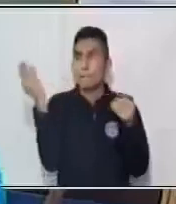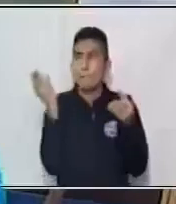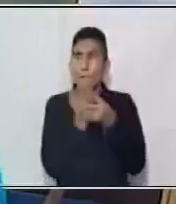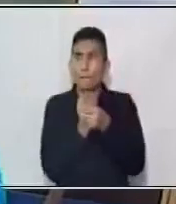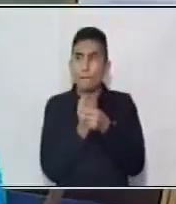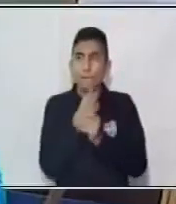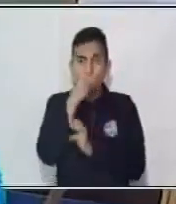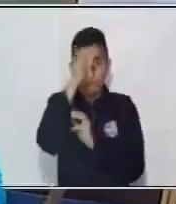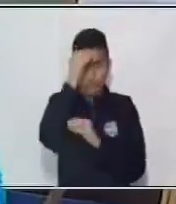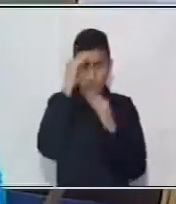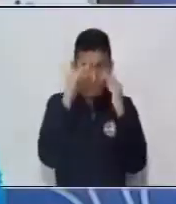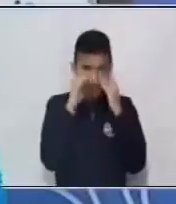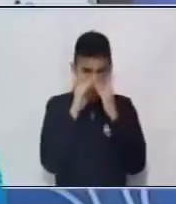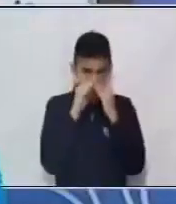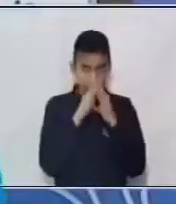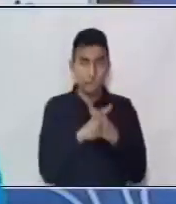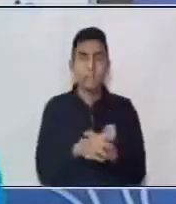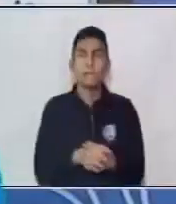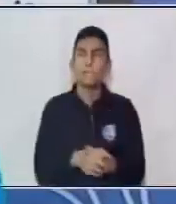portafolio, Aprendo en Casa.